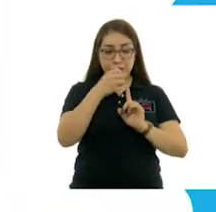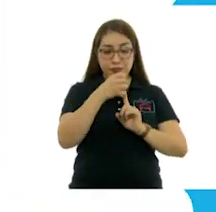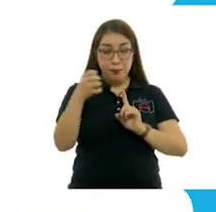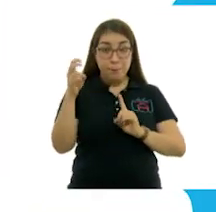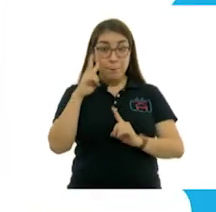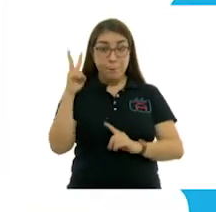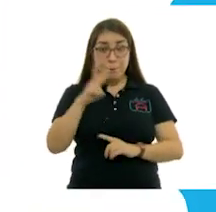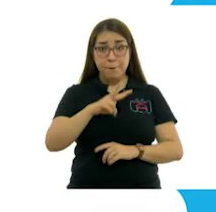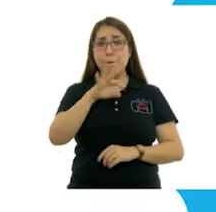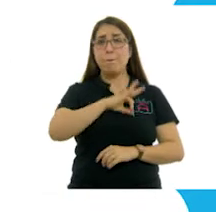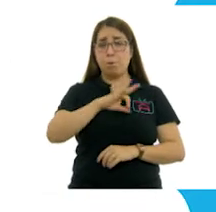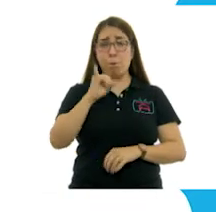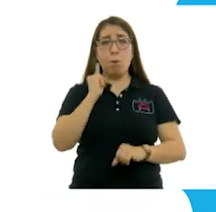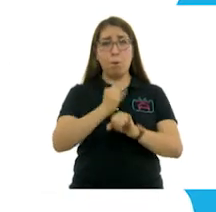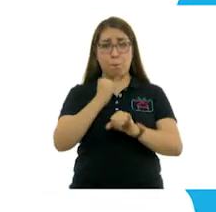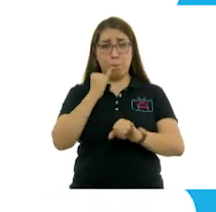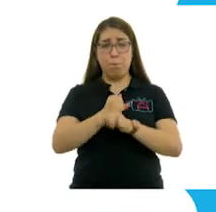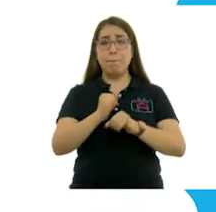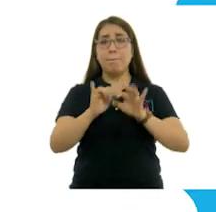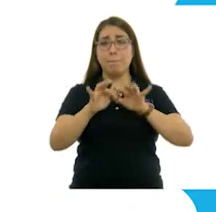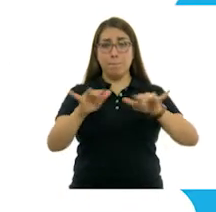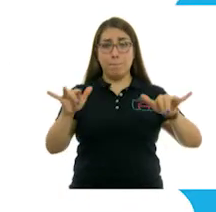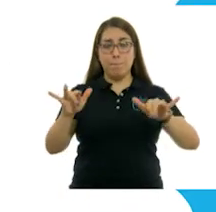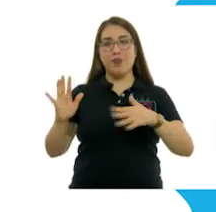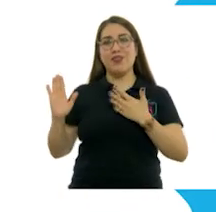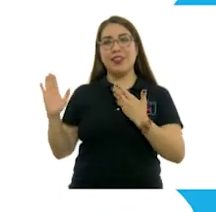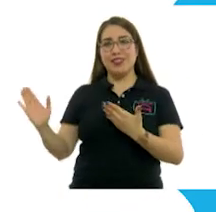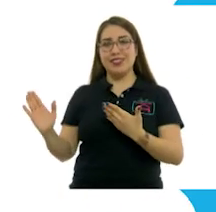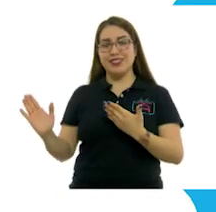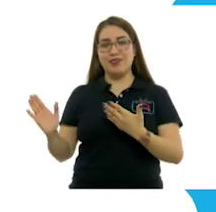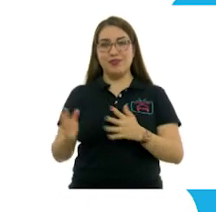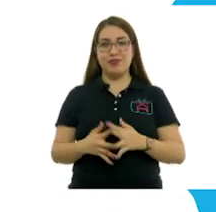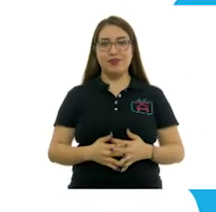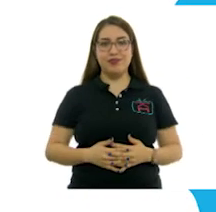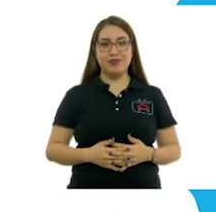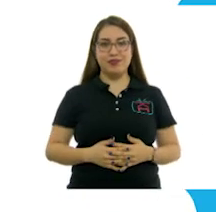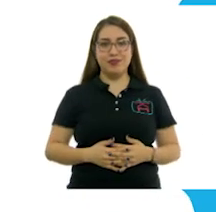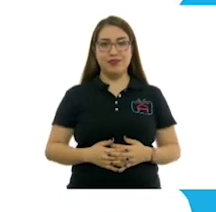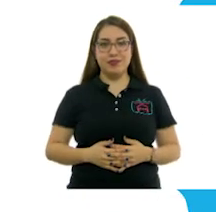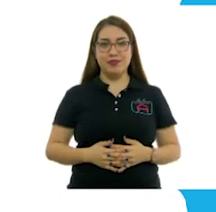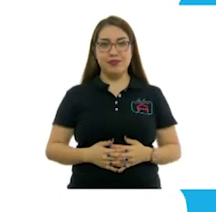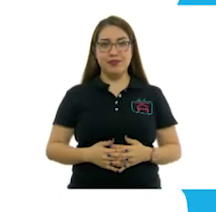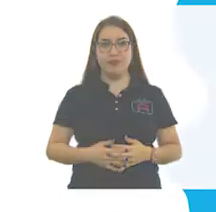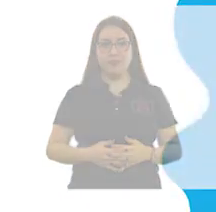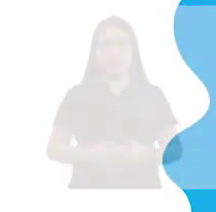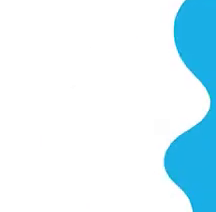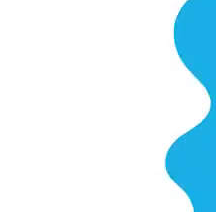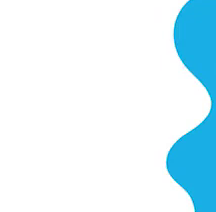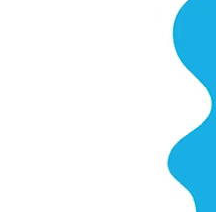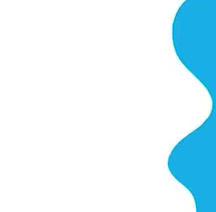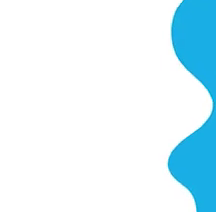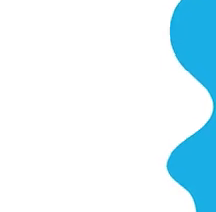Si quieres volver a ver los programas de Aprende en Casa 3, los puedes encontrar en la siguiente liga,